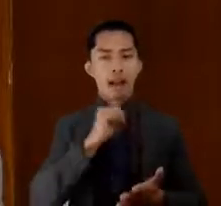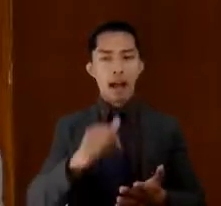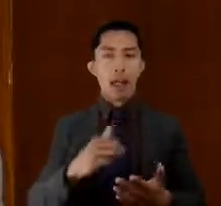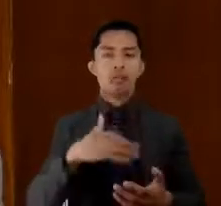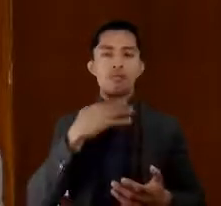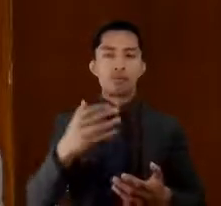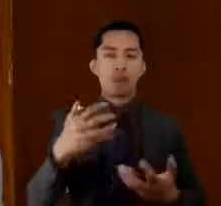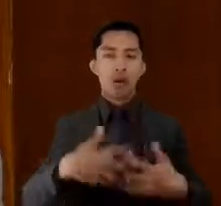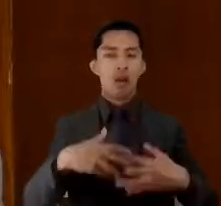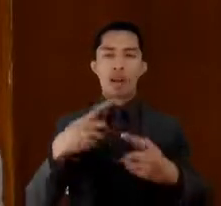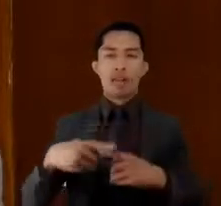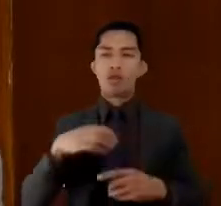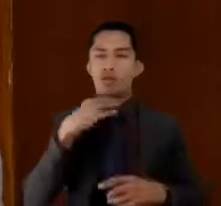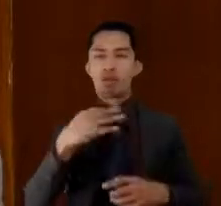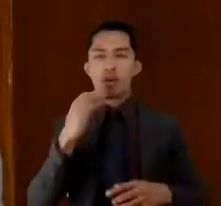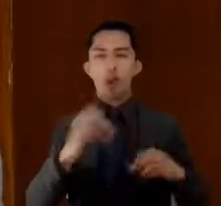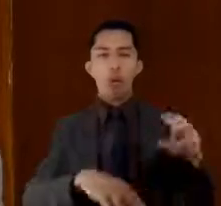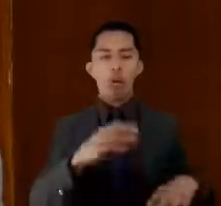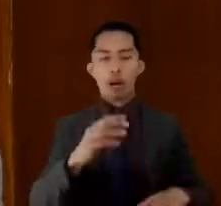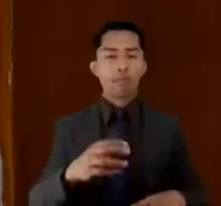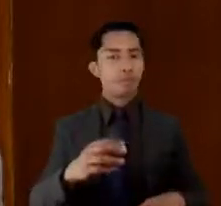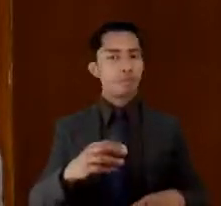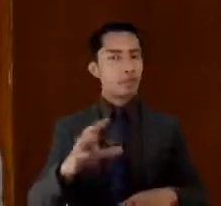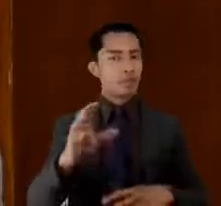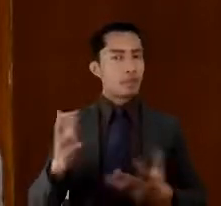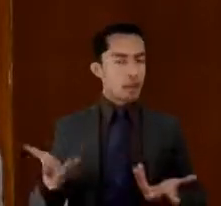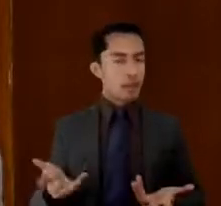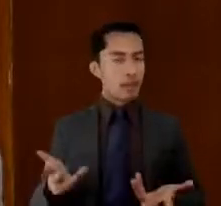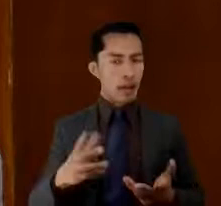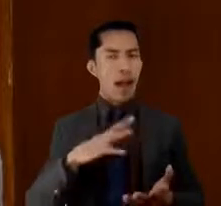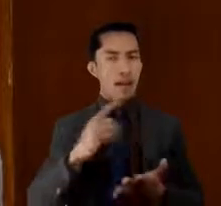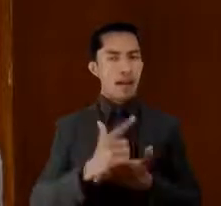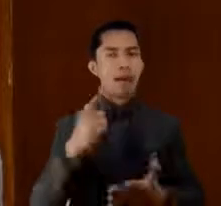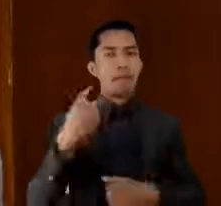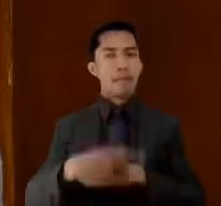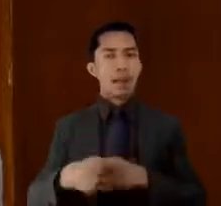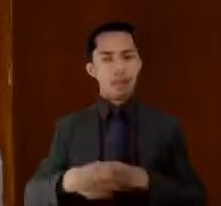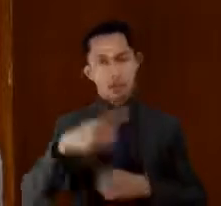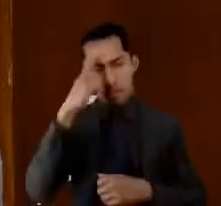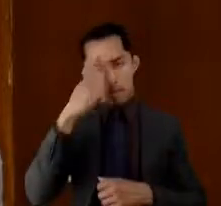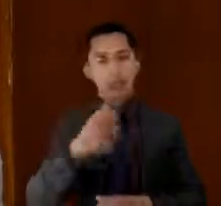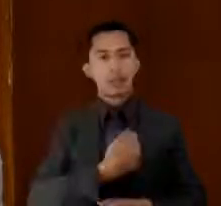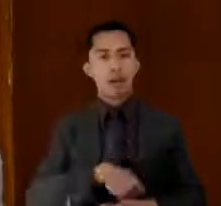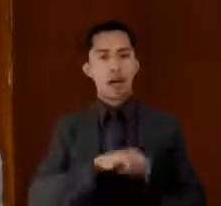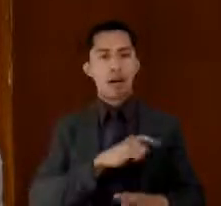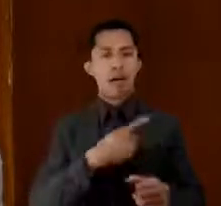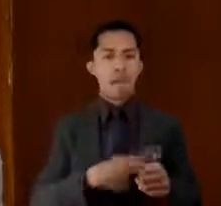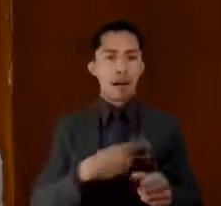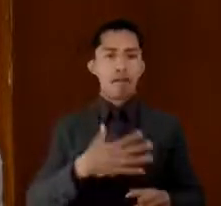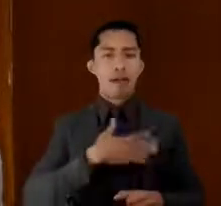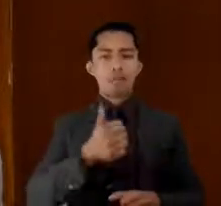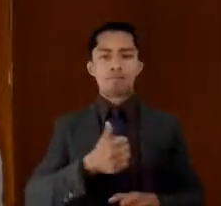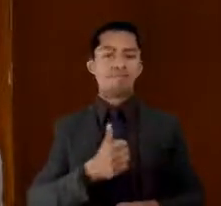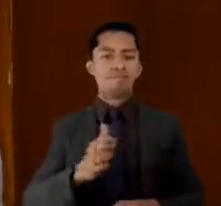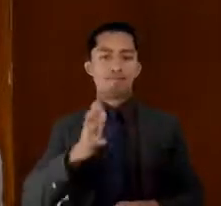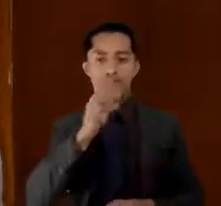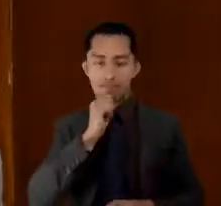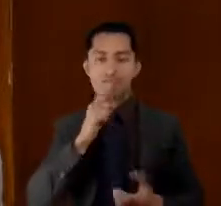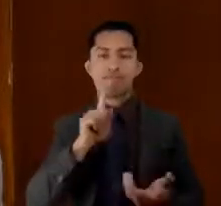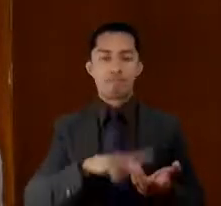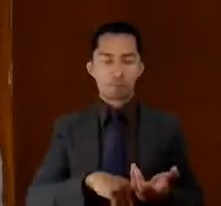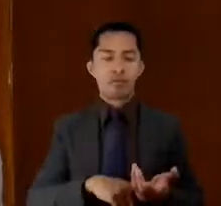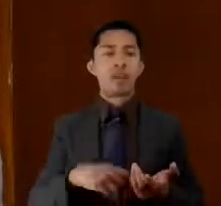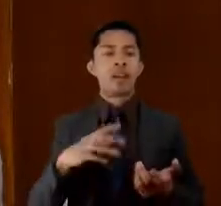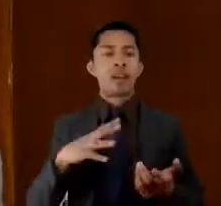en el Estado de México, los cuales implican graves riesgos para la salud y el bienestar de la población que ahí habita. El